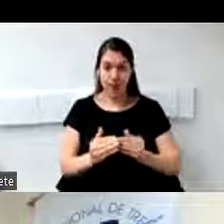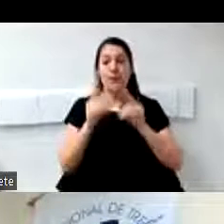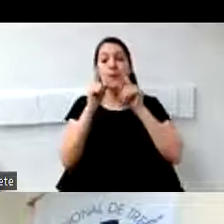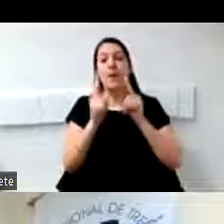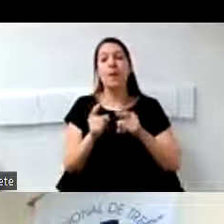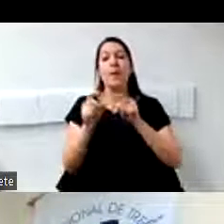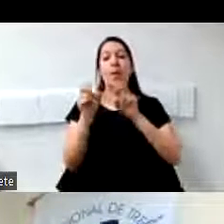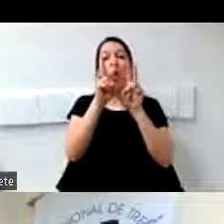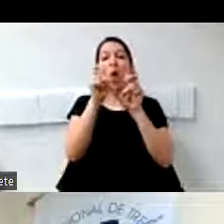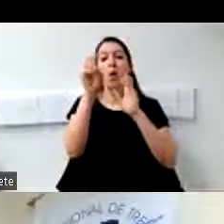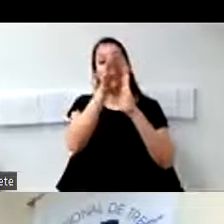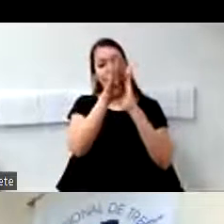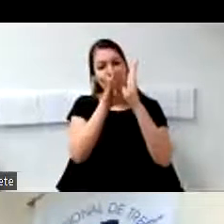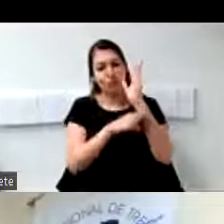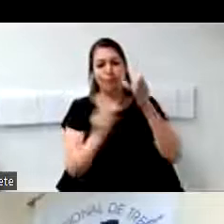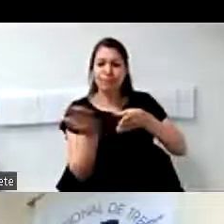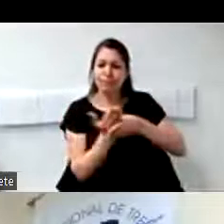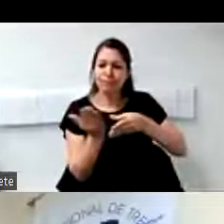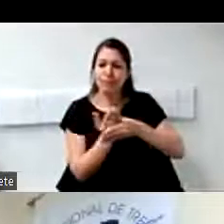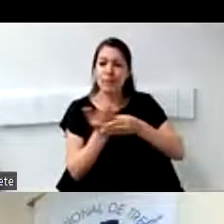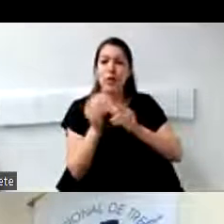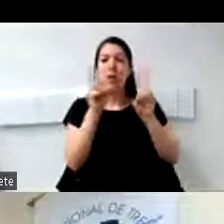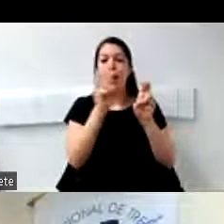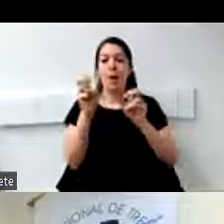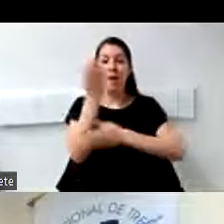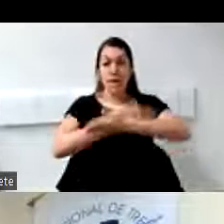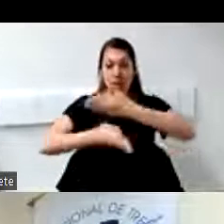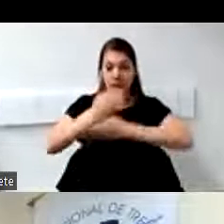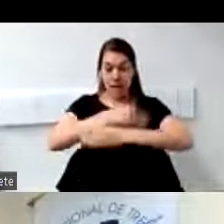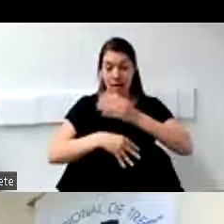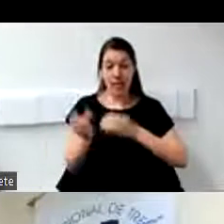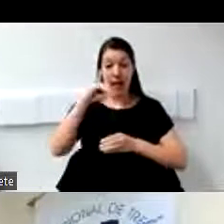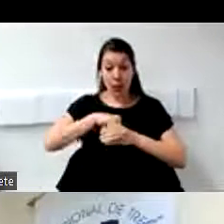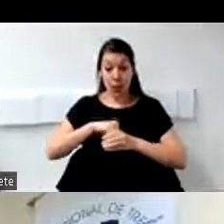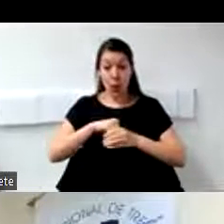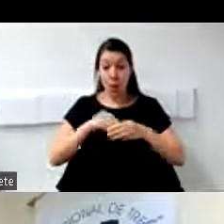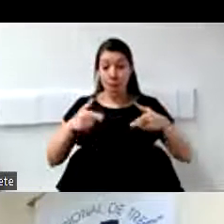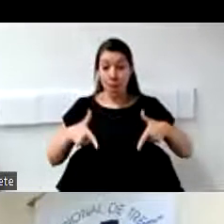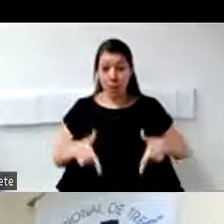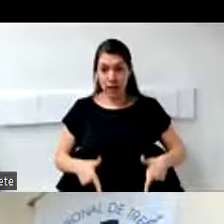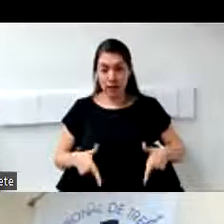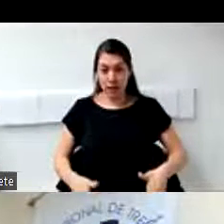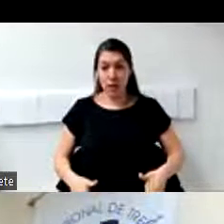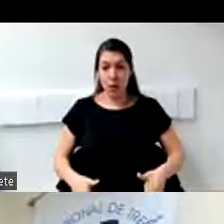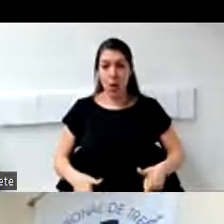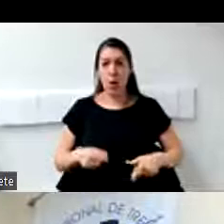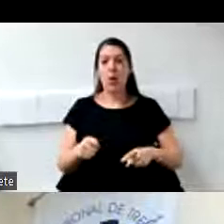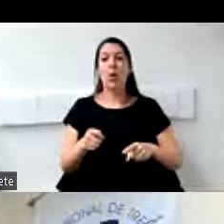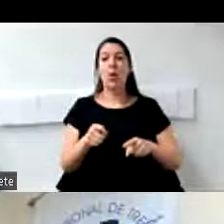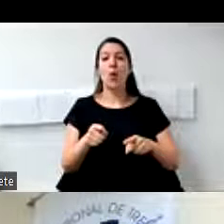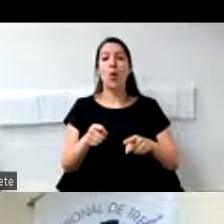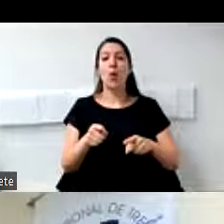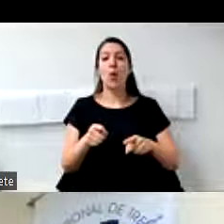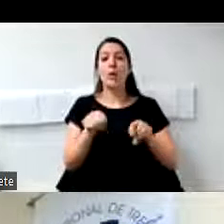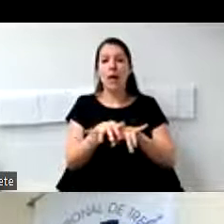de discapacidad del Ministerio los van a encontrar cuando entran